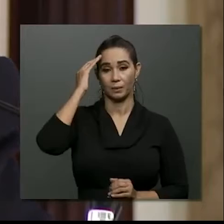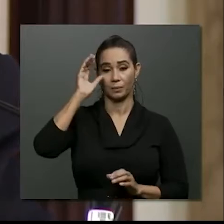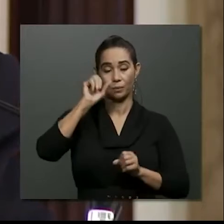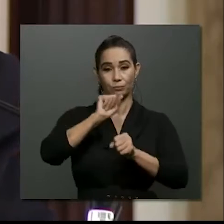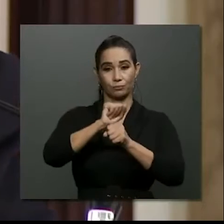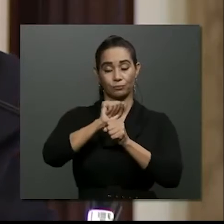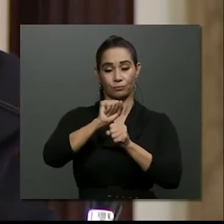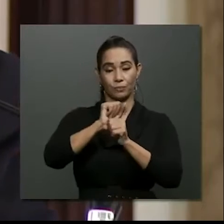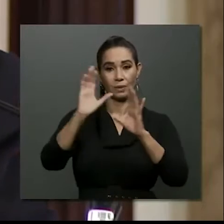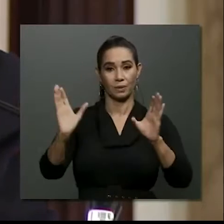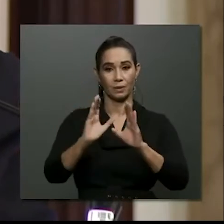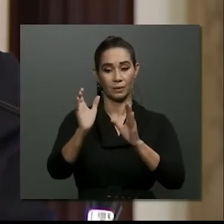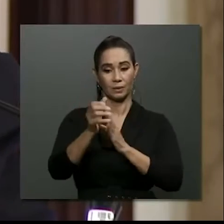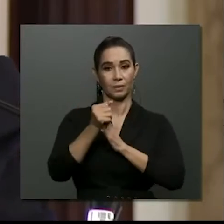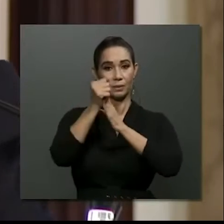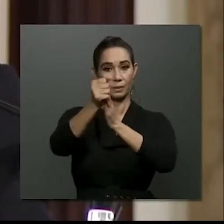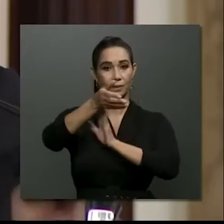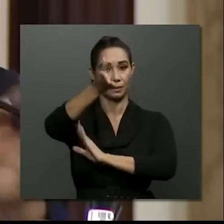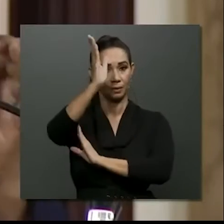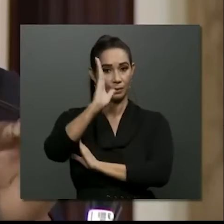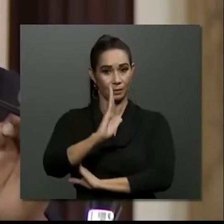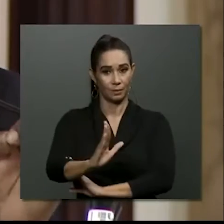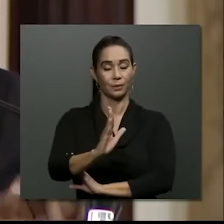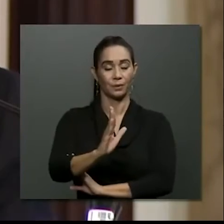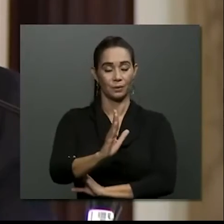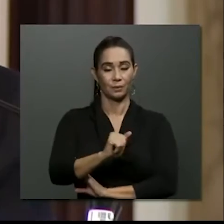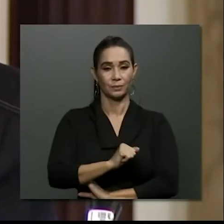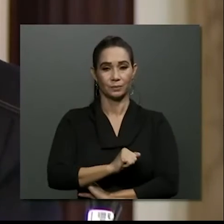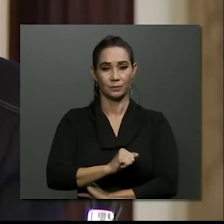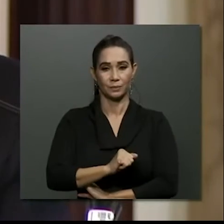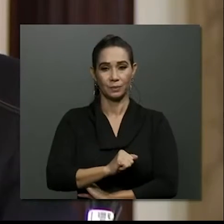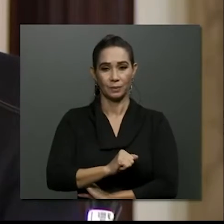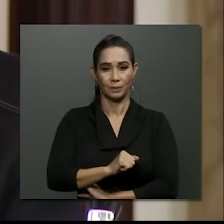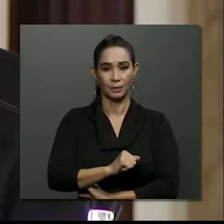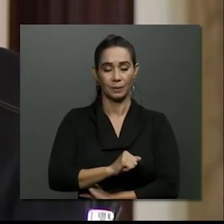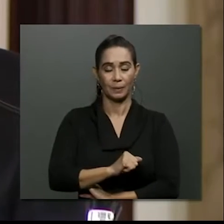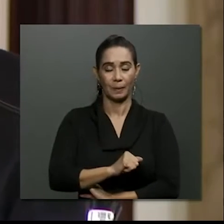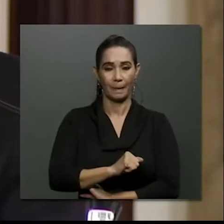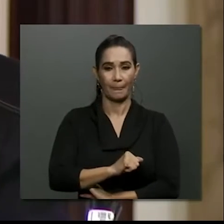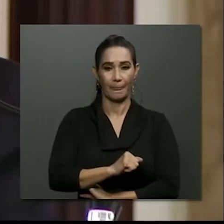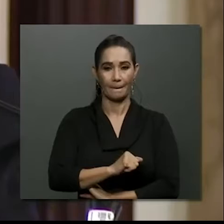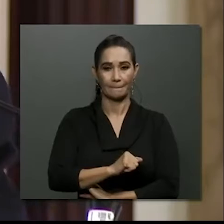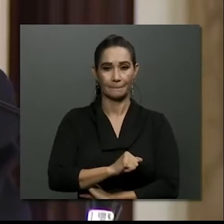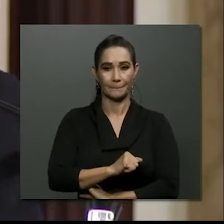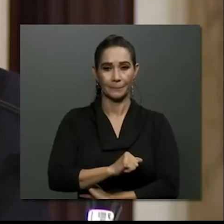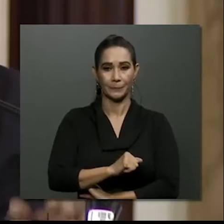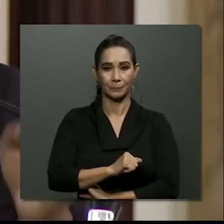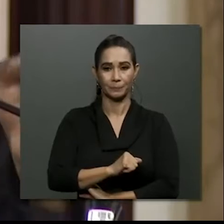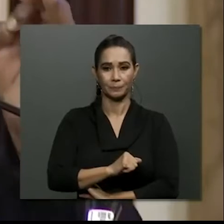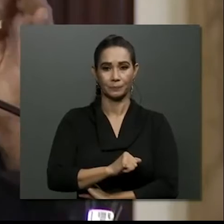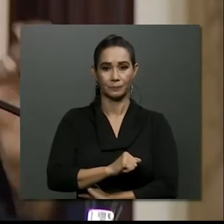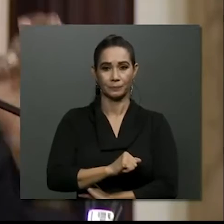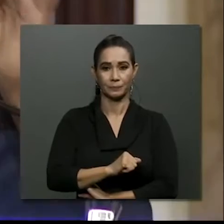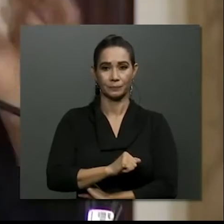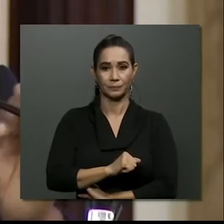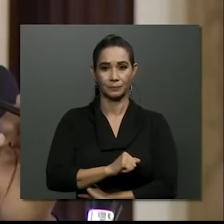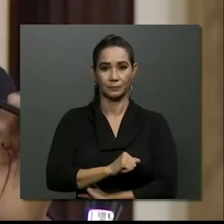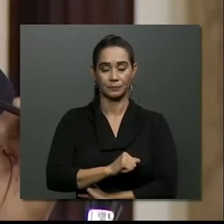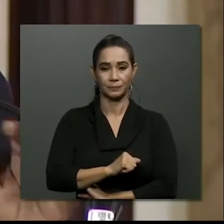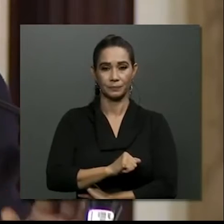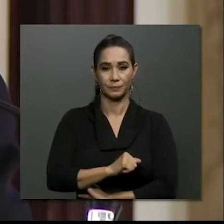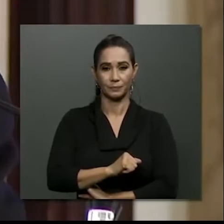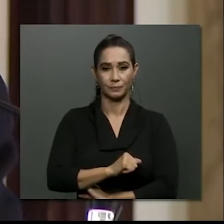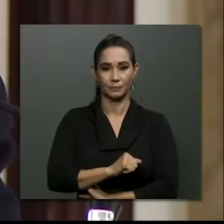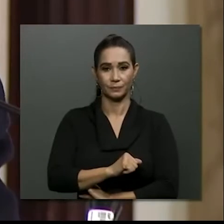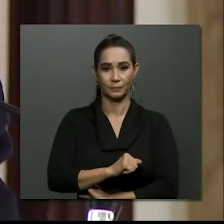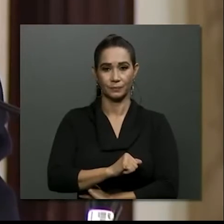el hecho de que por primera vez